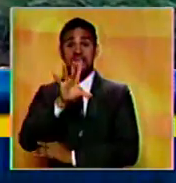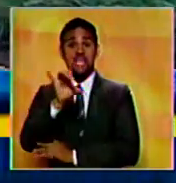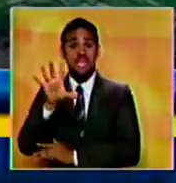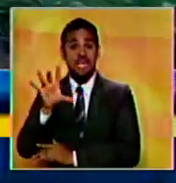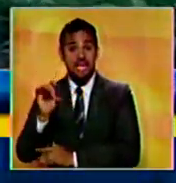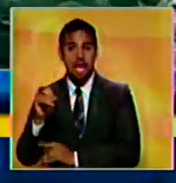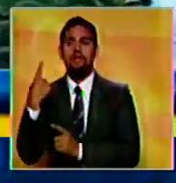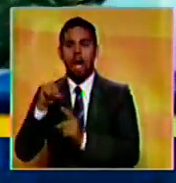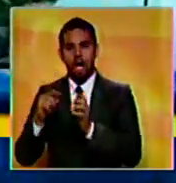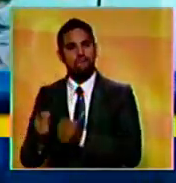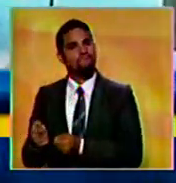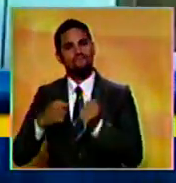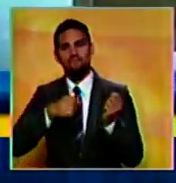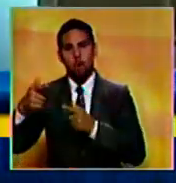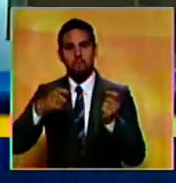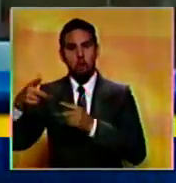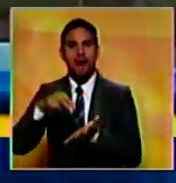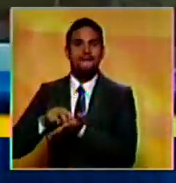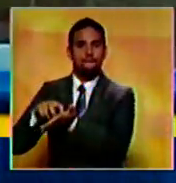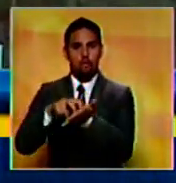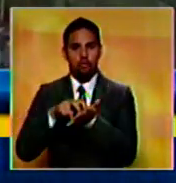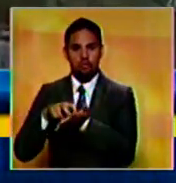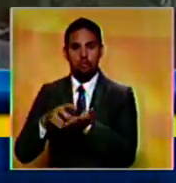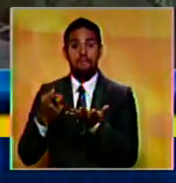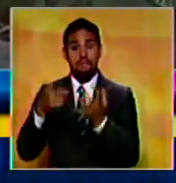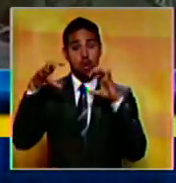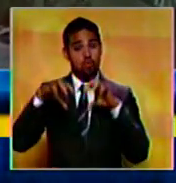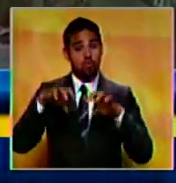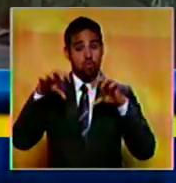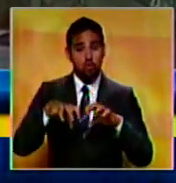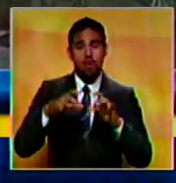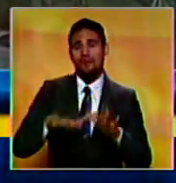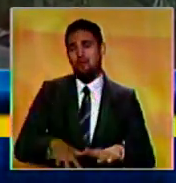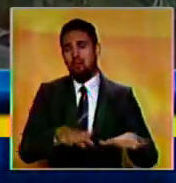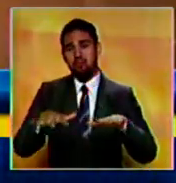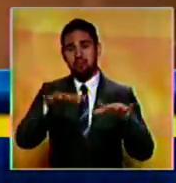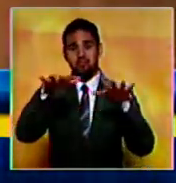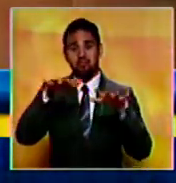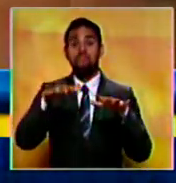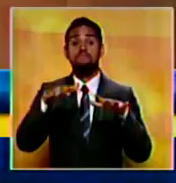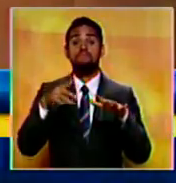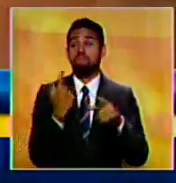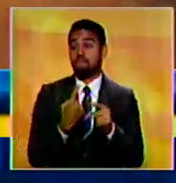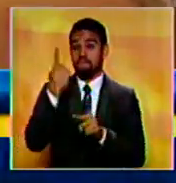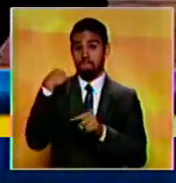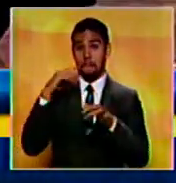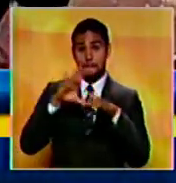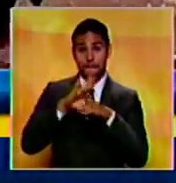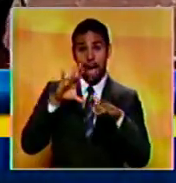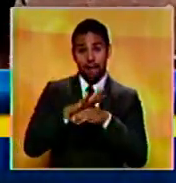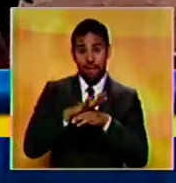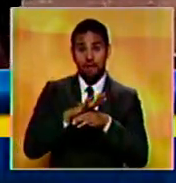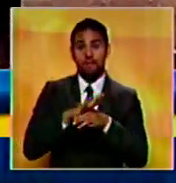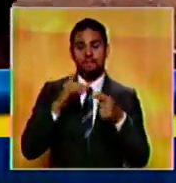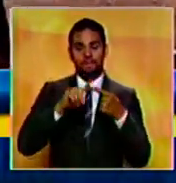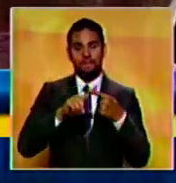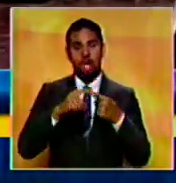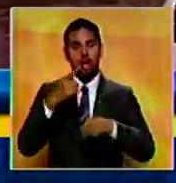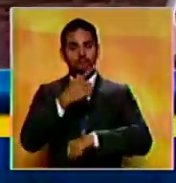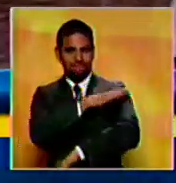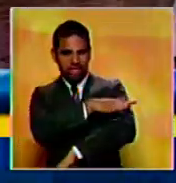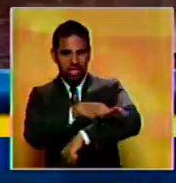encuentran en albergues al temporal que provocó inundaciones y aluviones afectó desde el pasado martes a las norteñas regiones